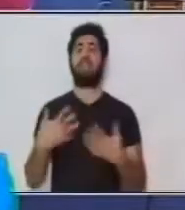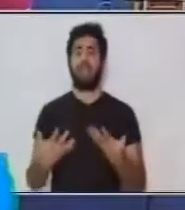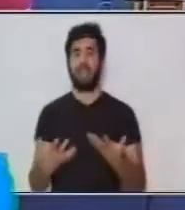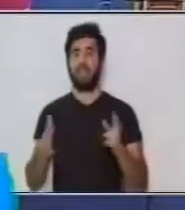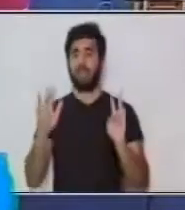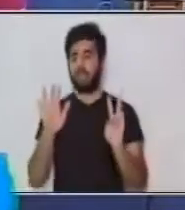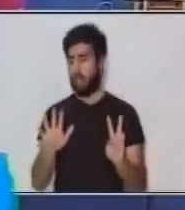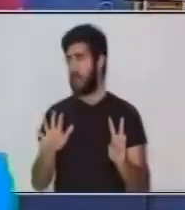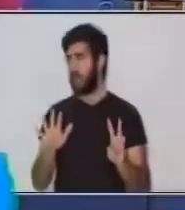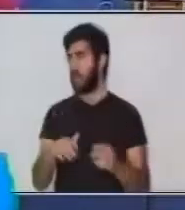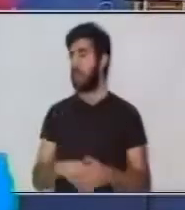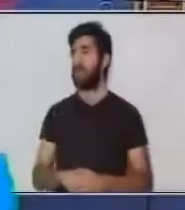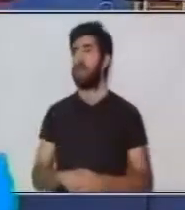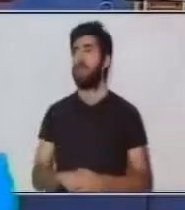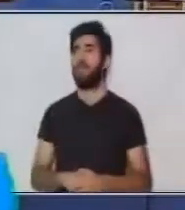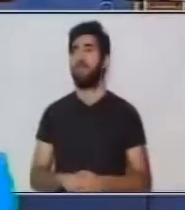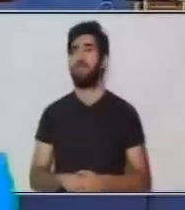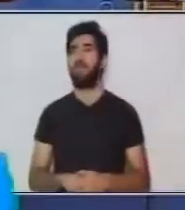7 lados.